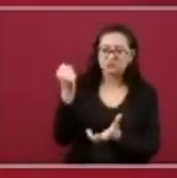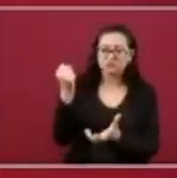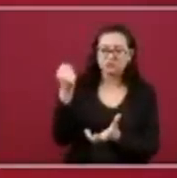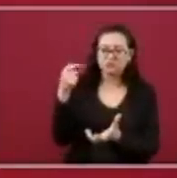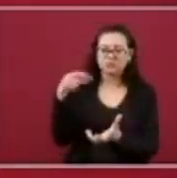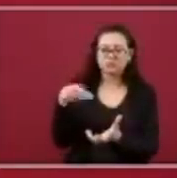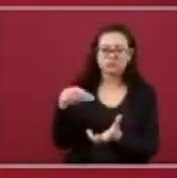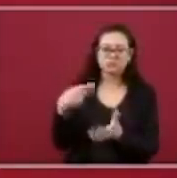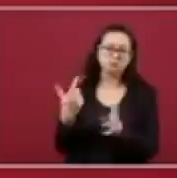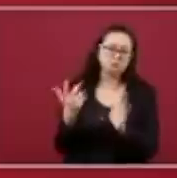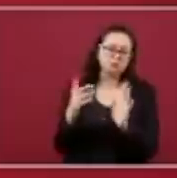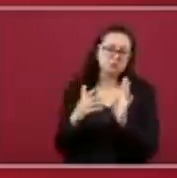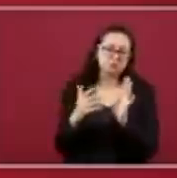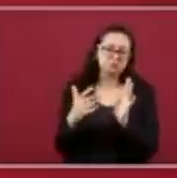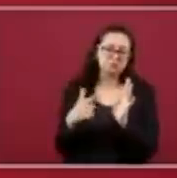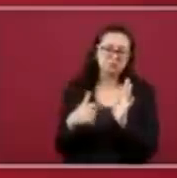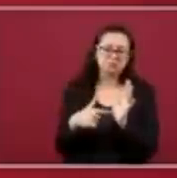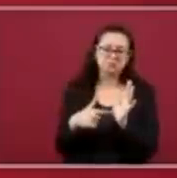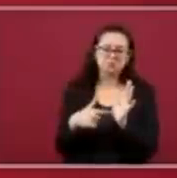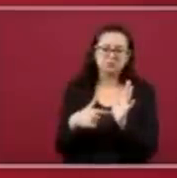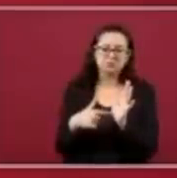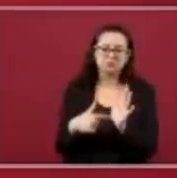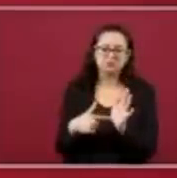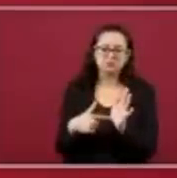en el papel